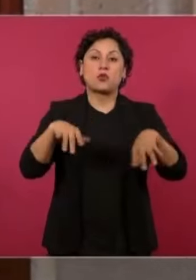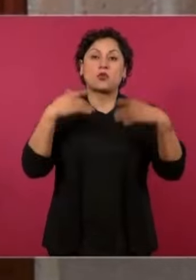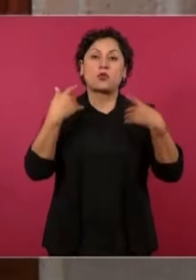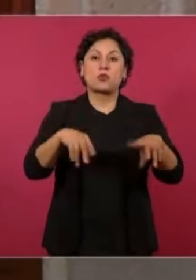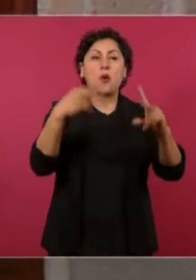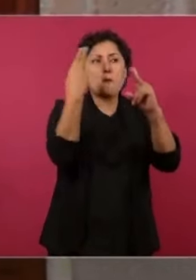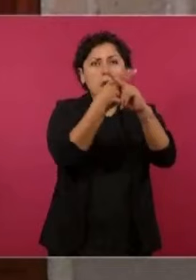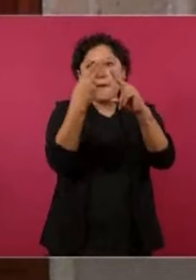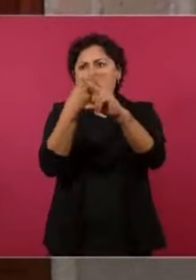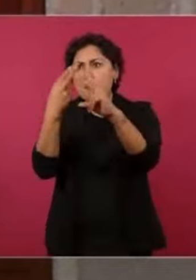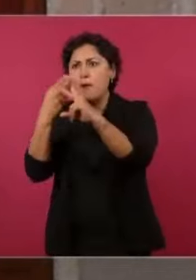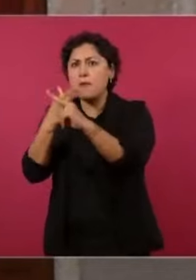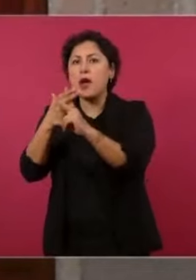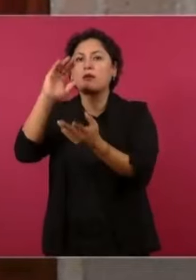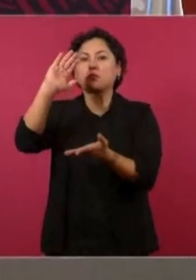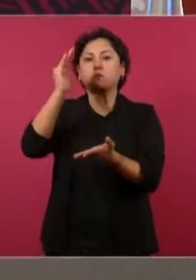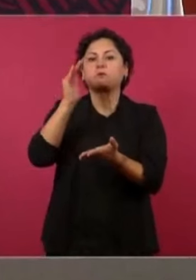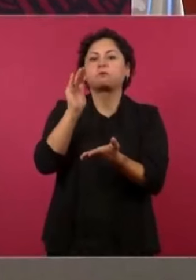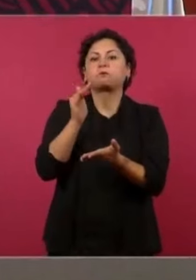en mucho tiempo.